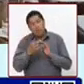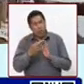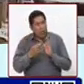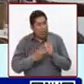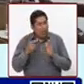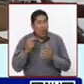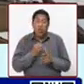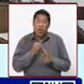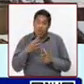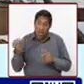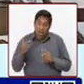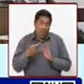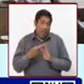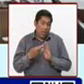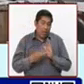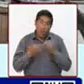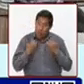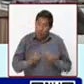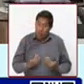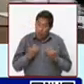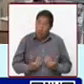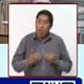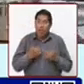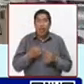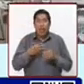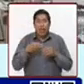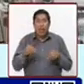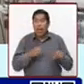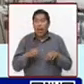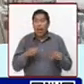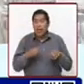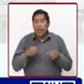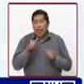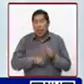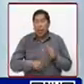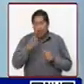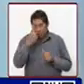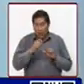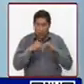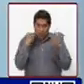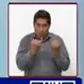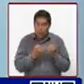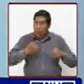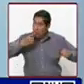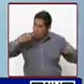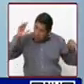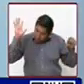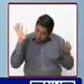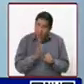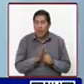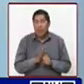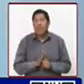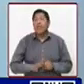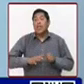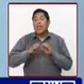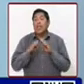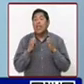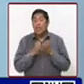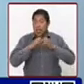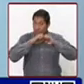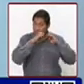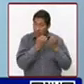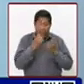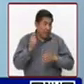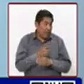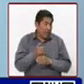y normas vigentes que atañen a las funciones de cada una de las entidades, con el compromiso de que los equipos técnicos